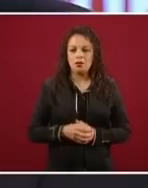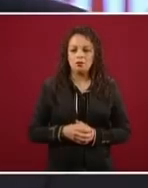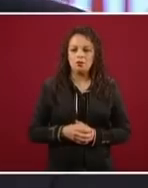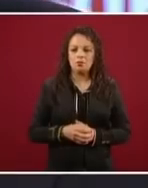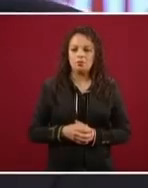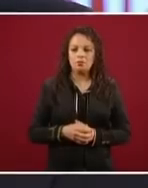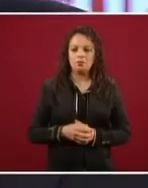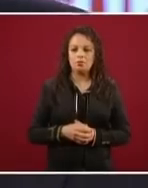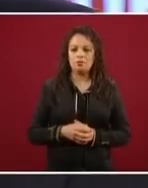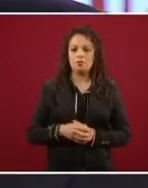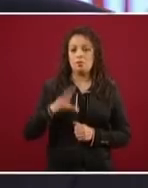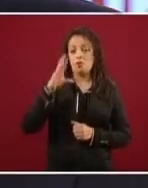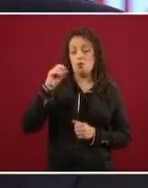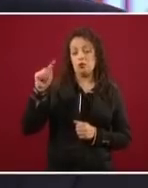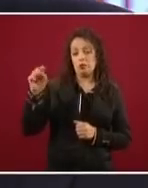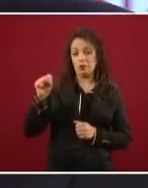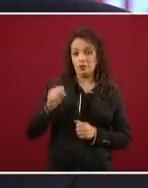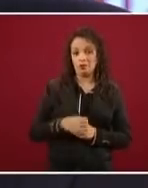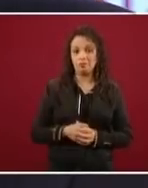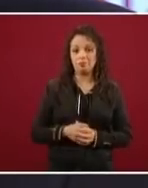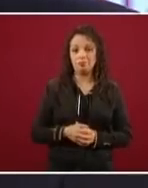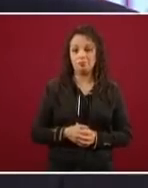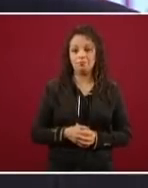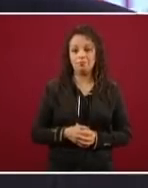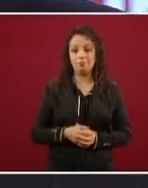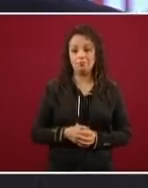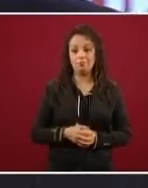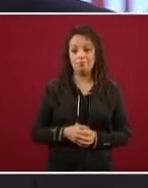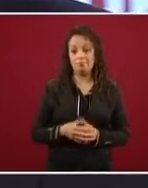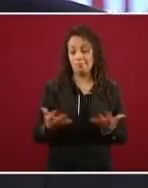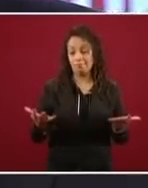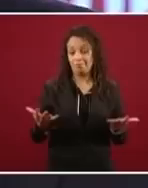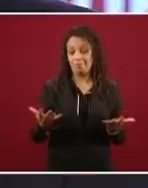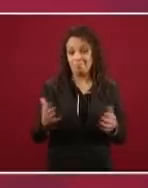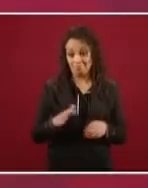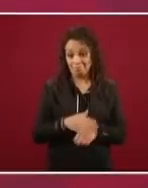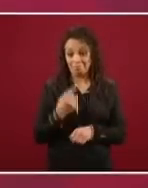bots por qué